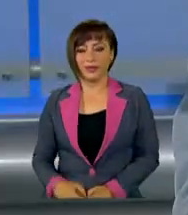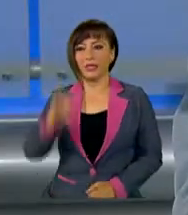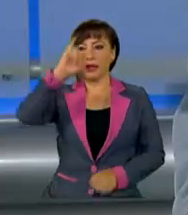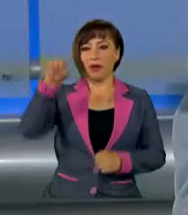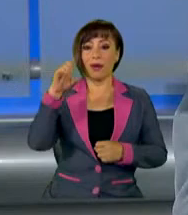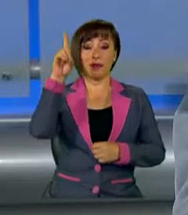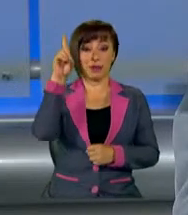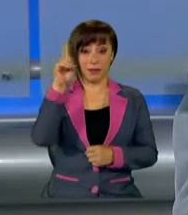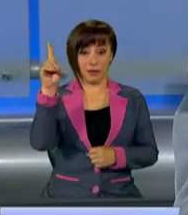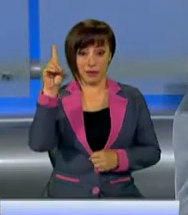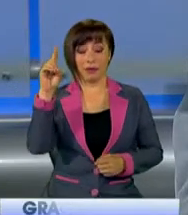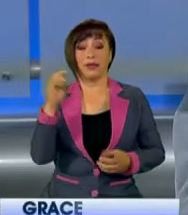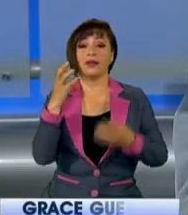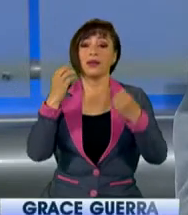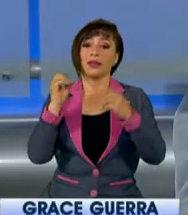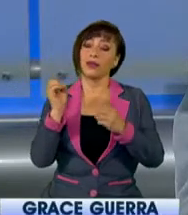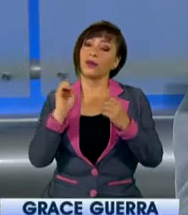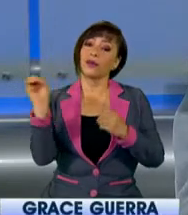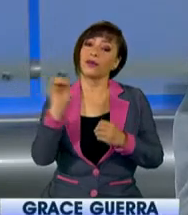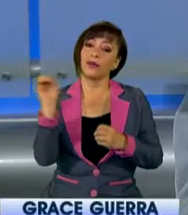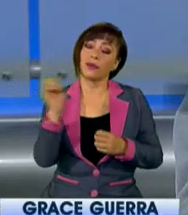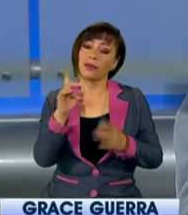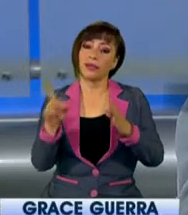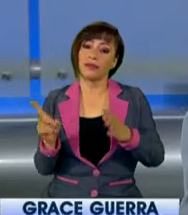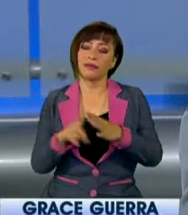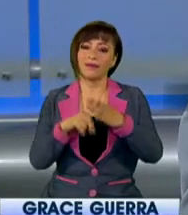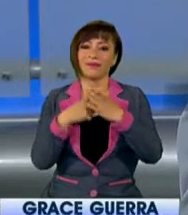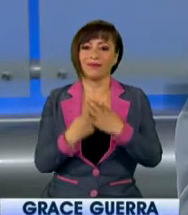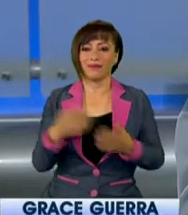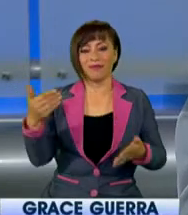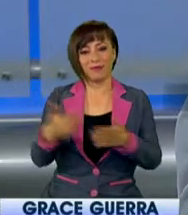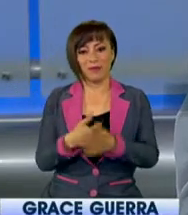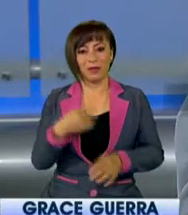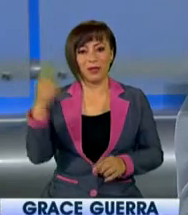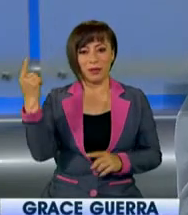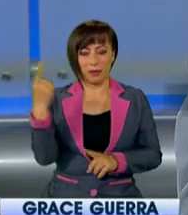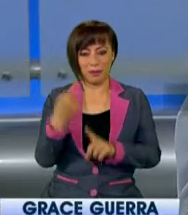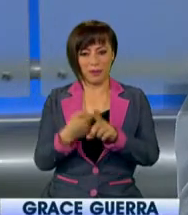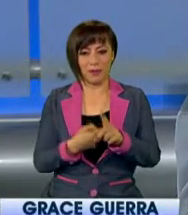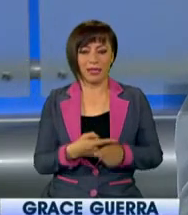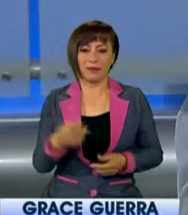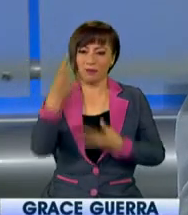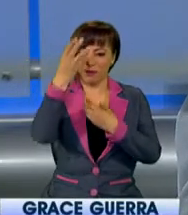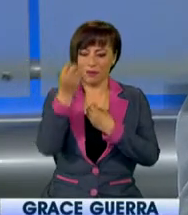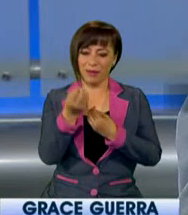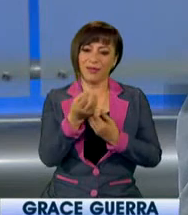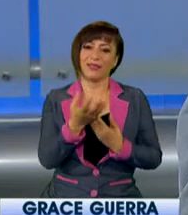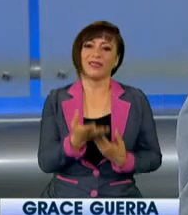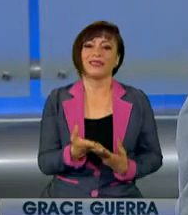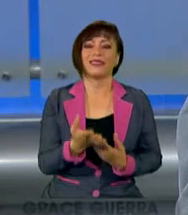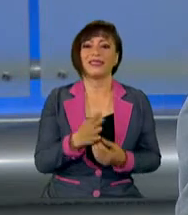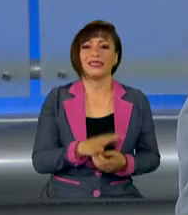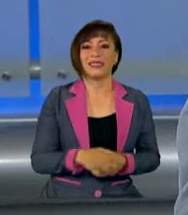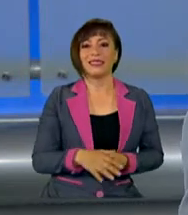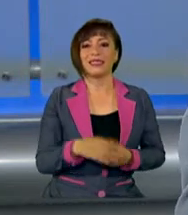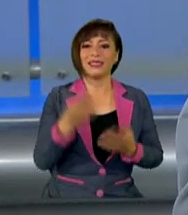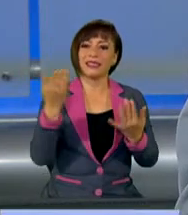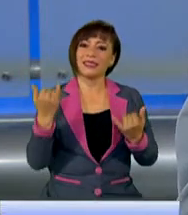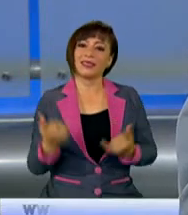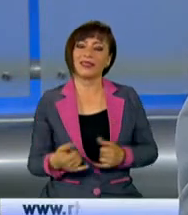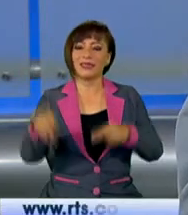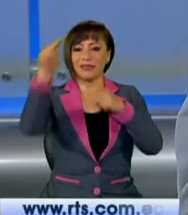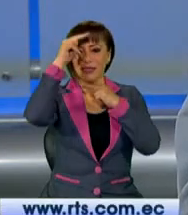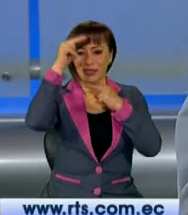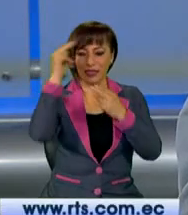jueves 1 de octubre iniciamos un nuevo mes en este año, el mes número 10. Buen día para todos, gracias por su compañía en La Noticia.